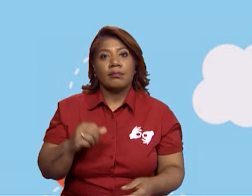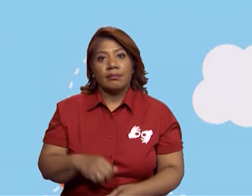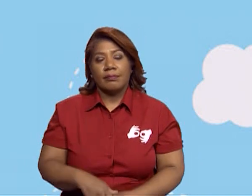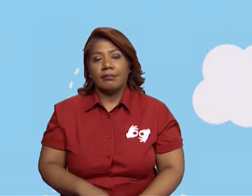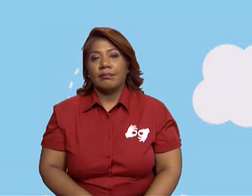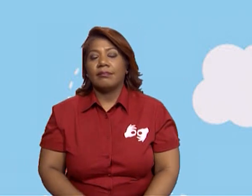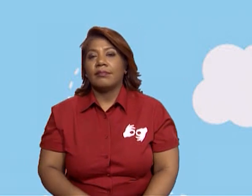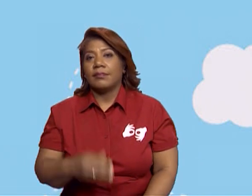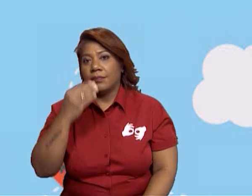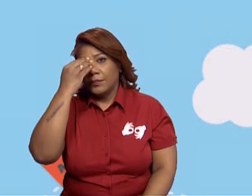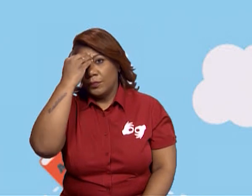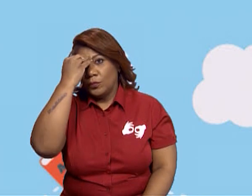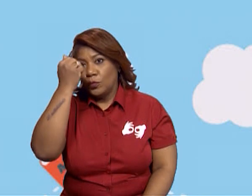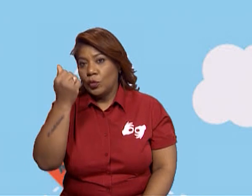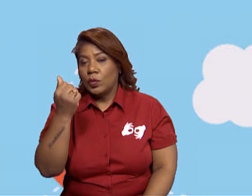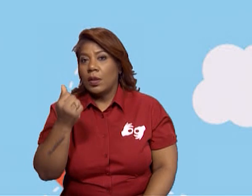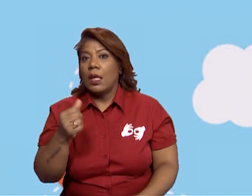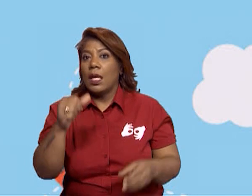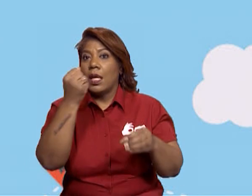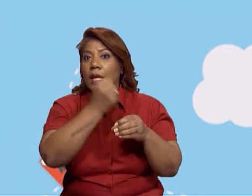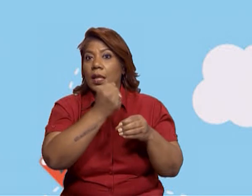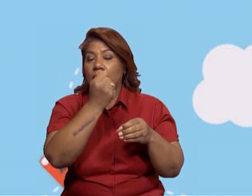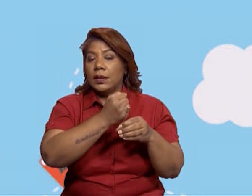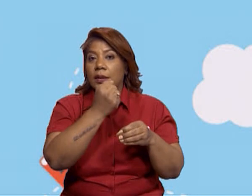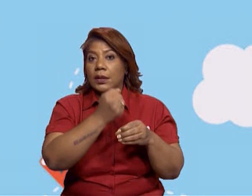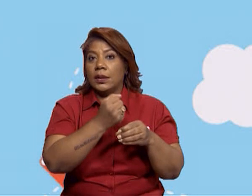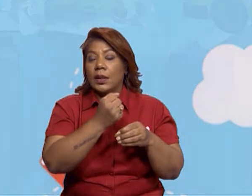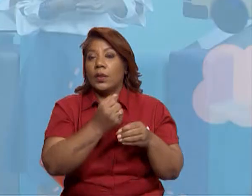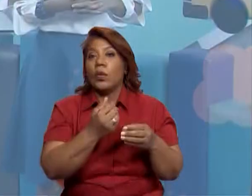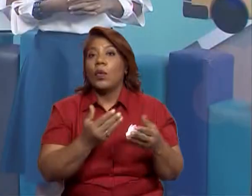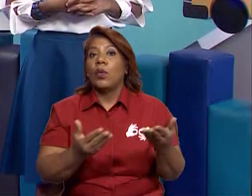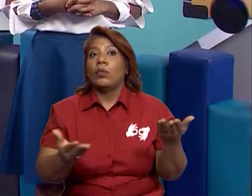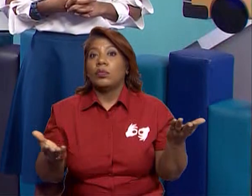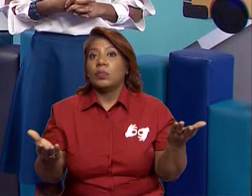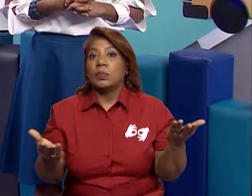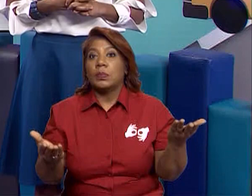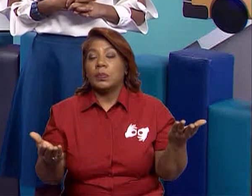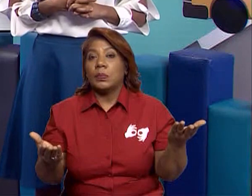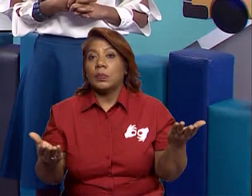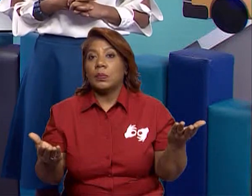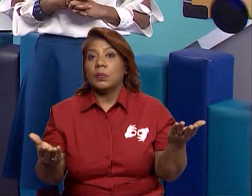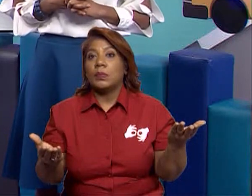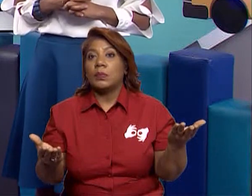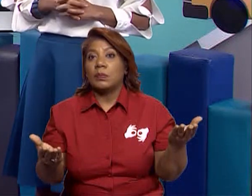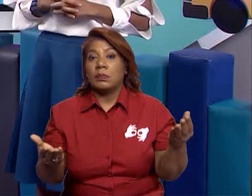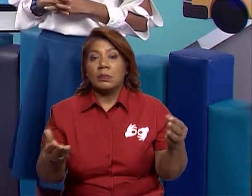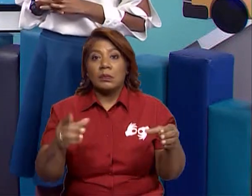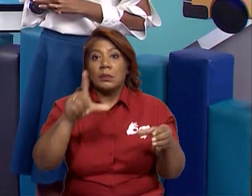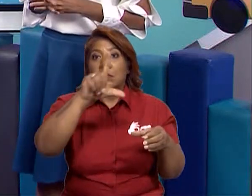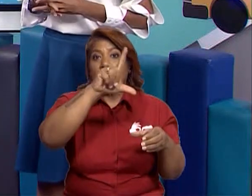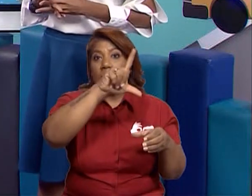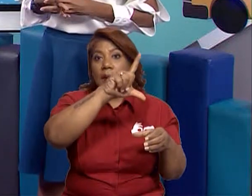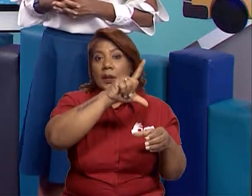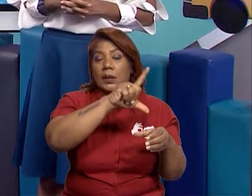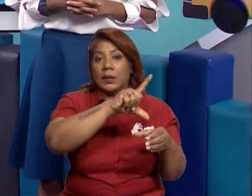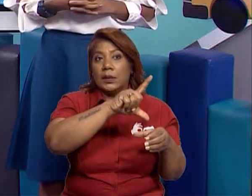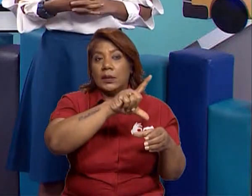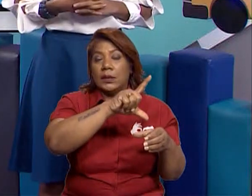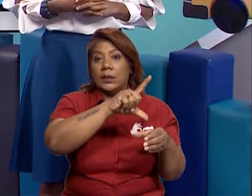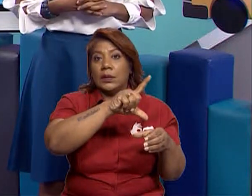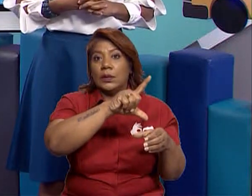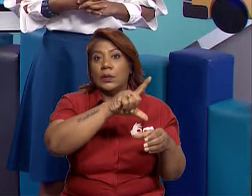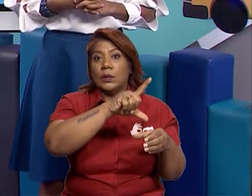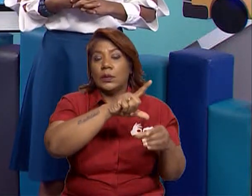muy interesante. ¿Te diste cuenta que no cambió? Lo que seguía ahí era agua. ¿Te diste cuenta? Era agua. Seguía siendo agua. Pero